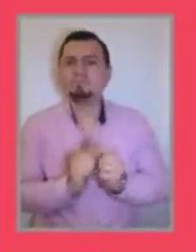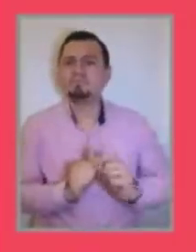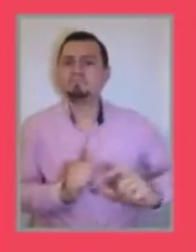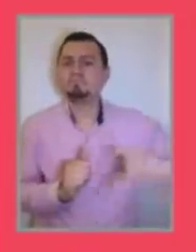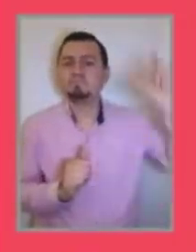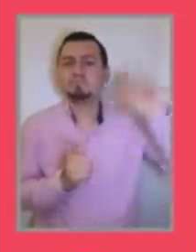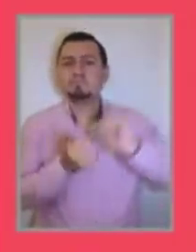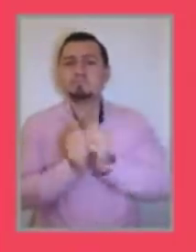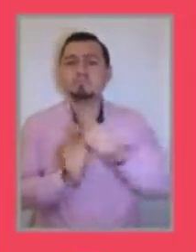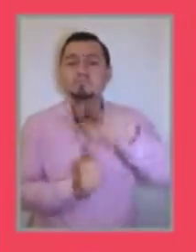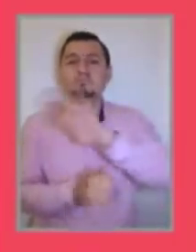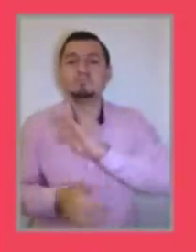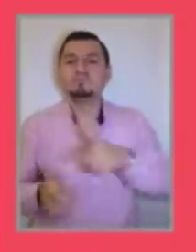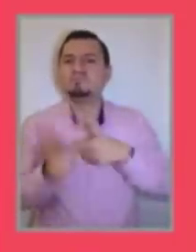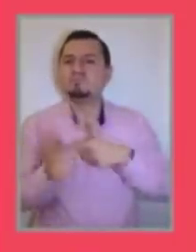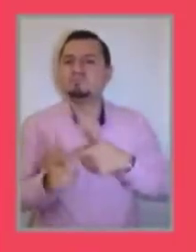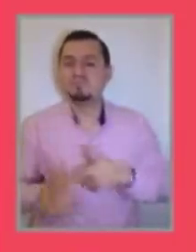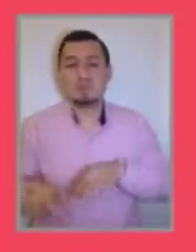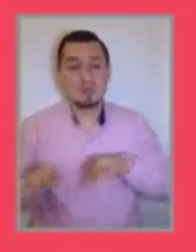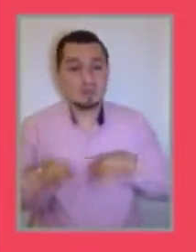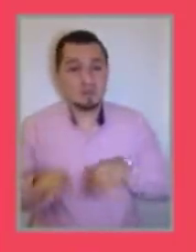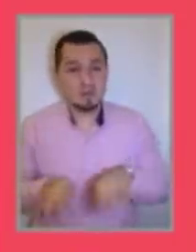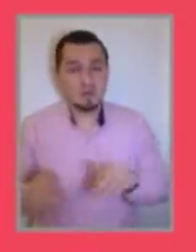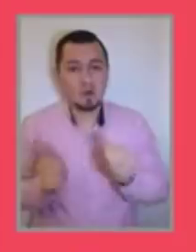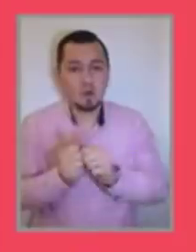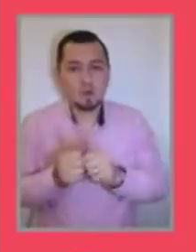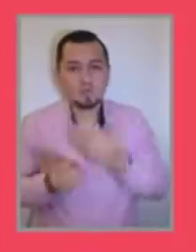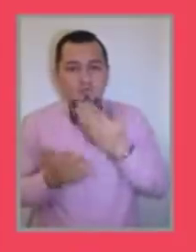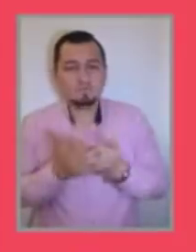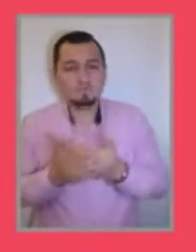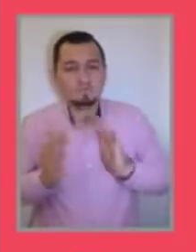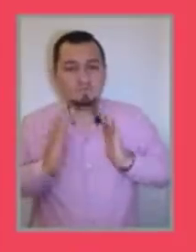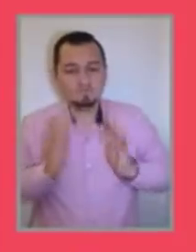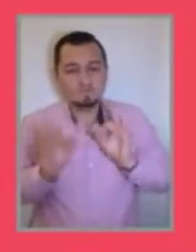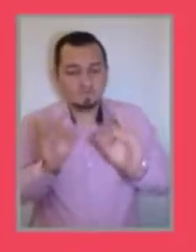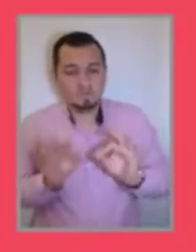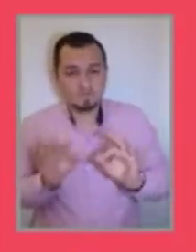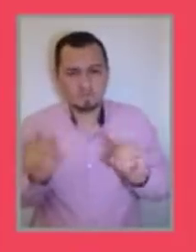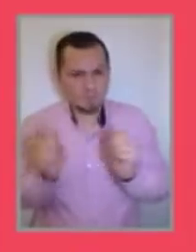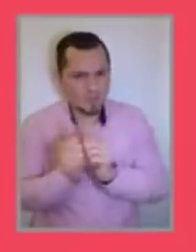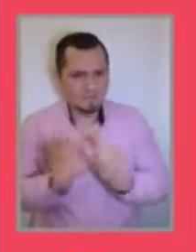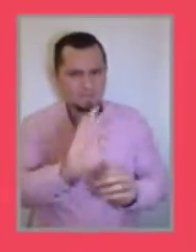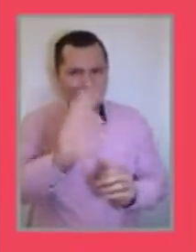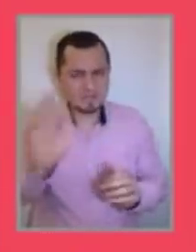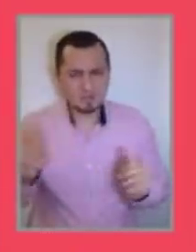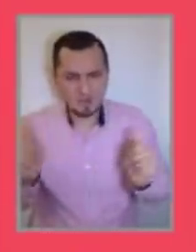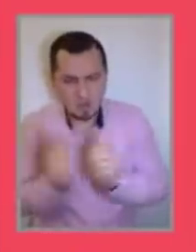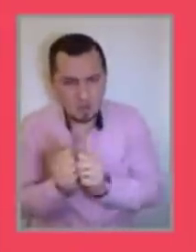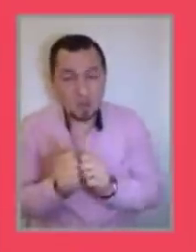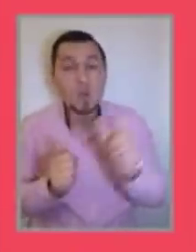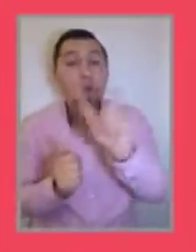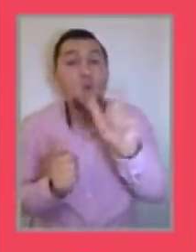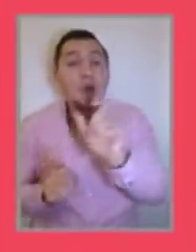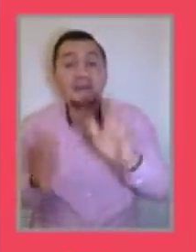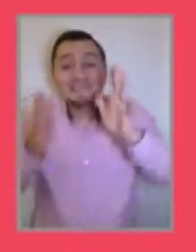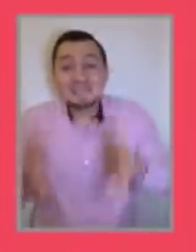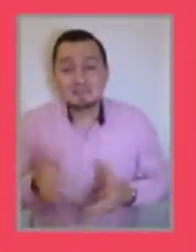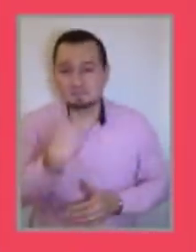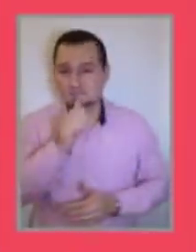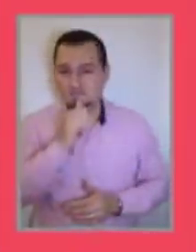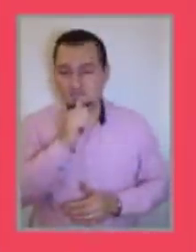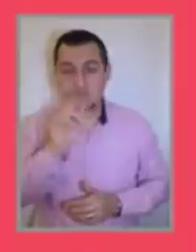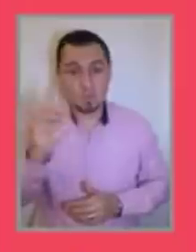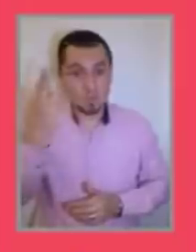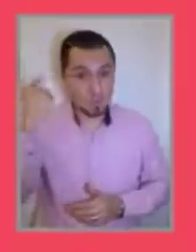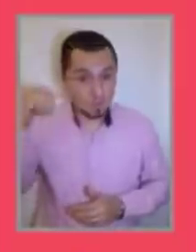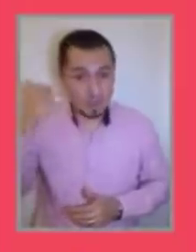lo han planteado y así estamos trabajando en armonía con ellos. Las fechas van a estar en sintonía. Lo que pasa es que no hay certeza todavía de las fechas. Lo que dijo la UDG